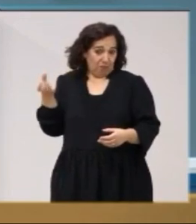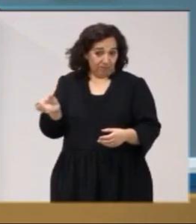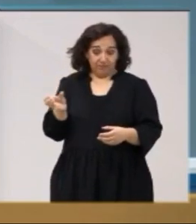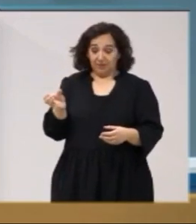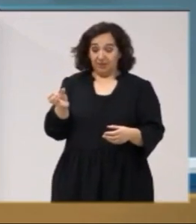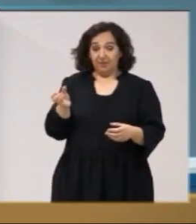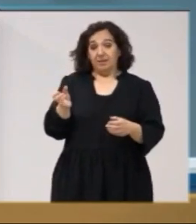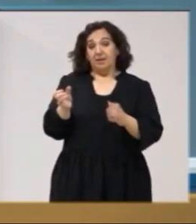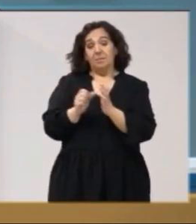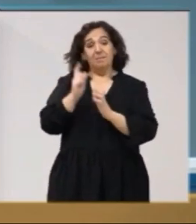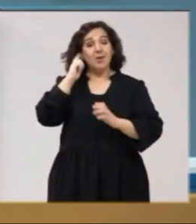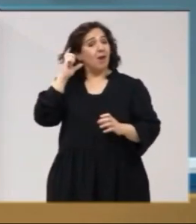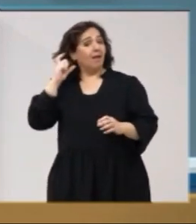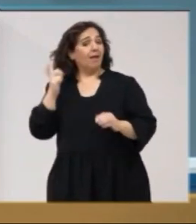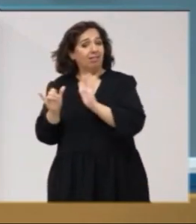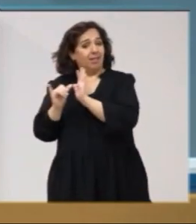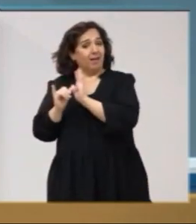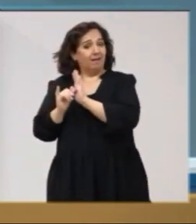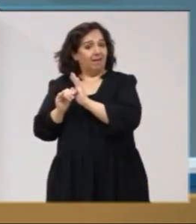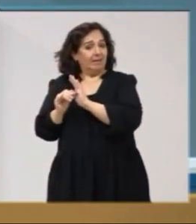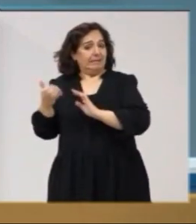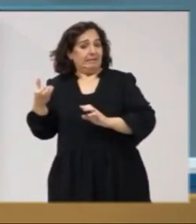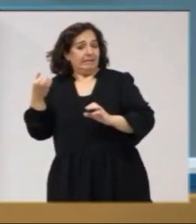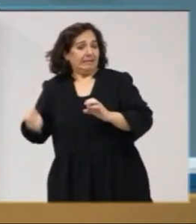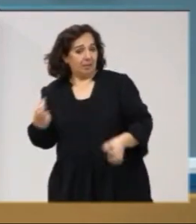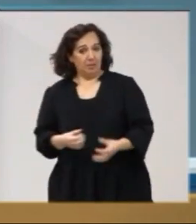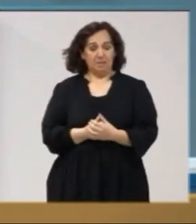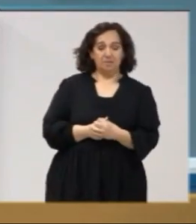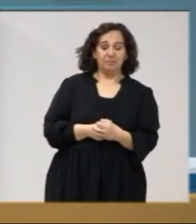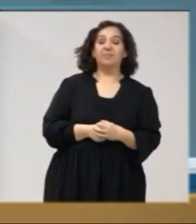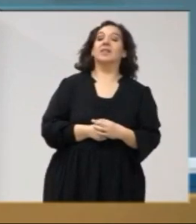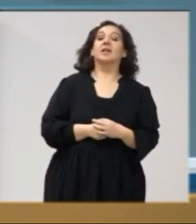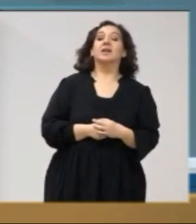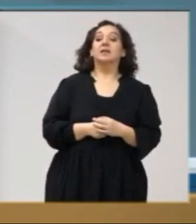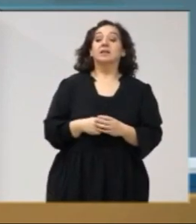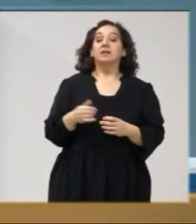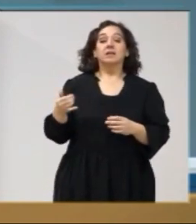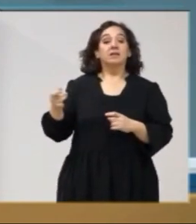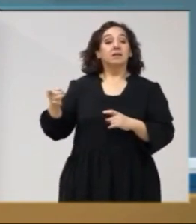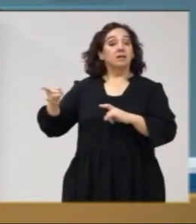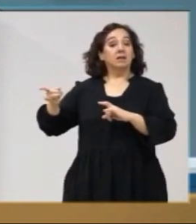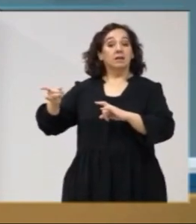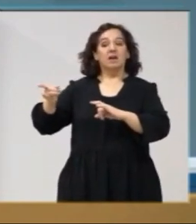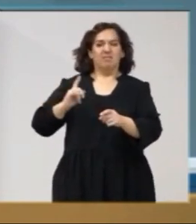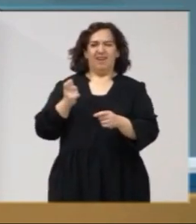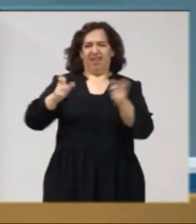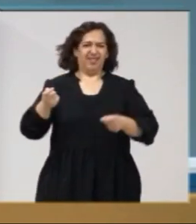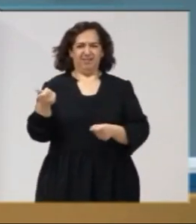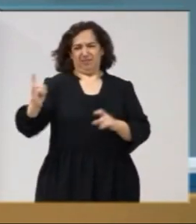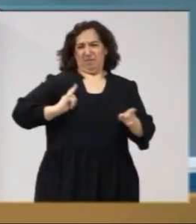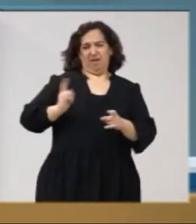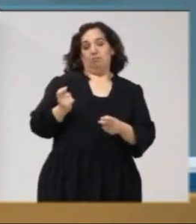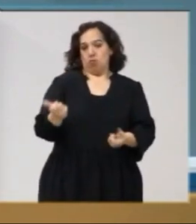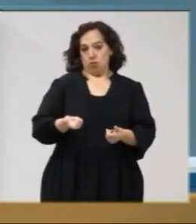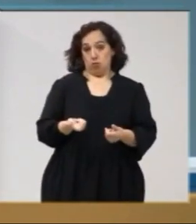duerme al lado de mi oreja, y no me llama nadie, porque lo saben, me llama poca gente, ¿eh?